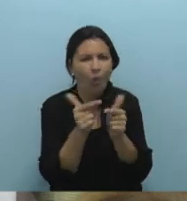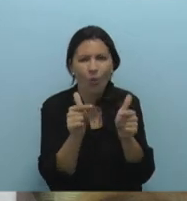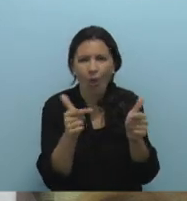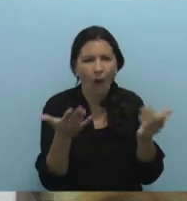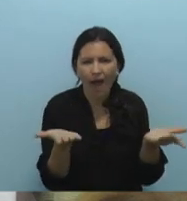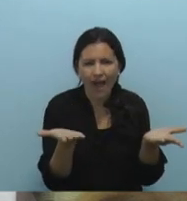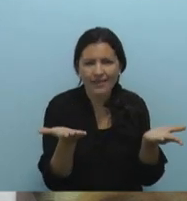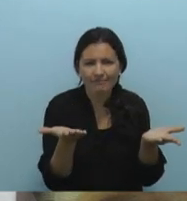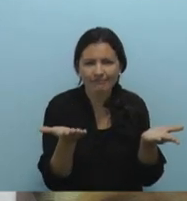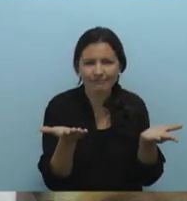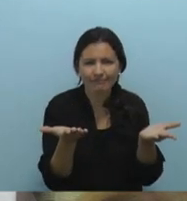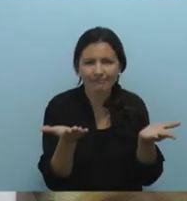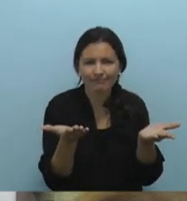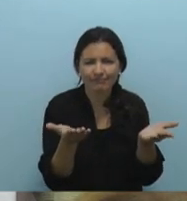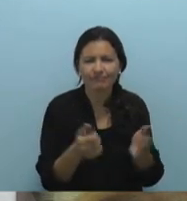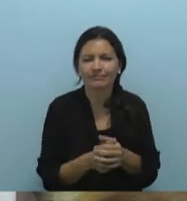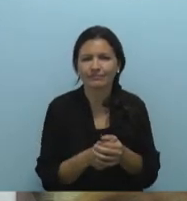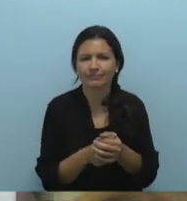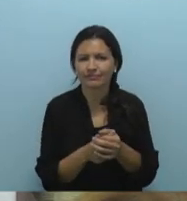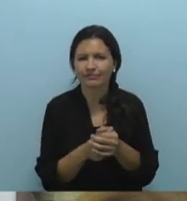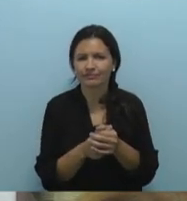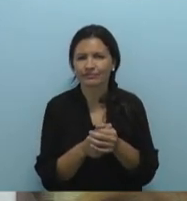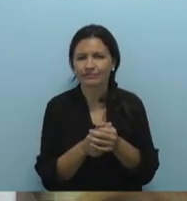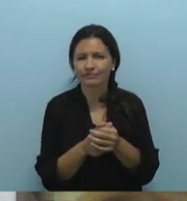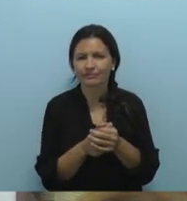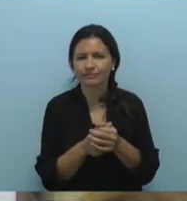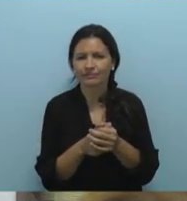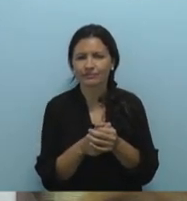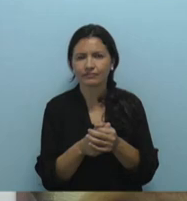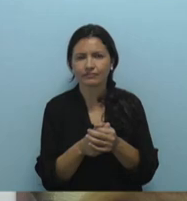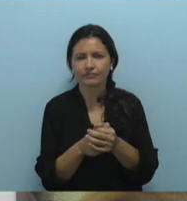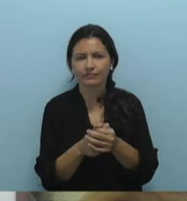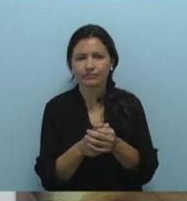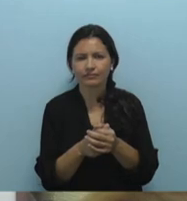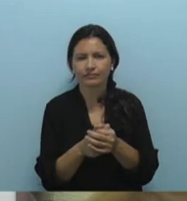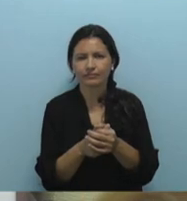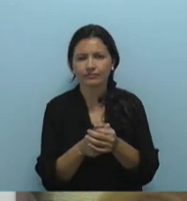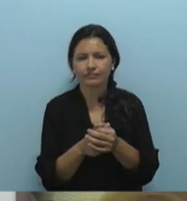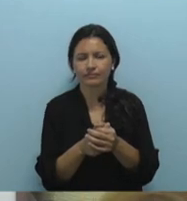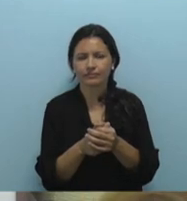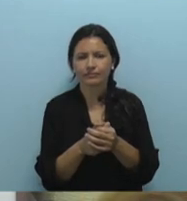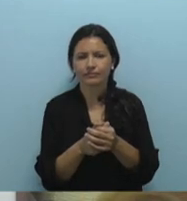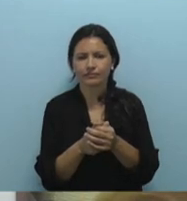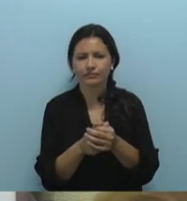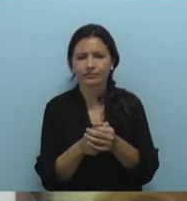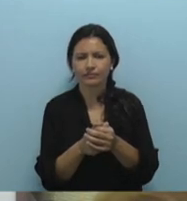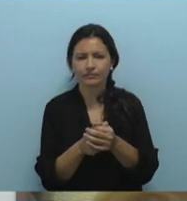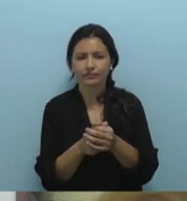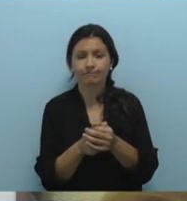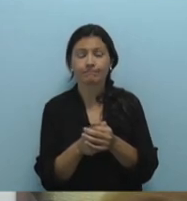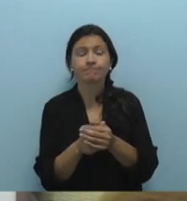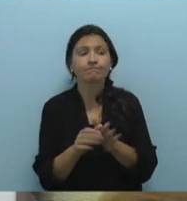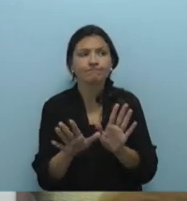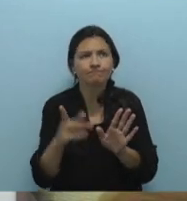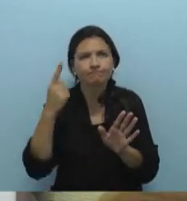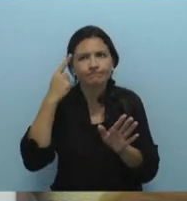vincularlo con la causa. ¿Por qué digo esto también? No vaya a ser que el proceso